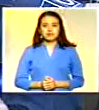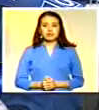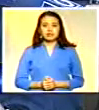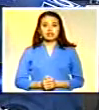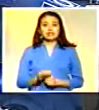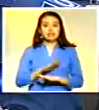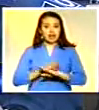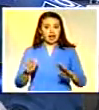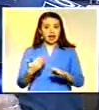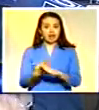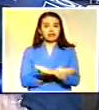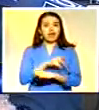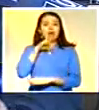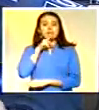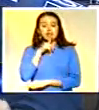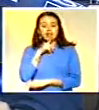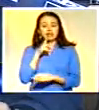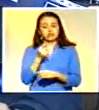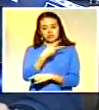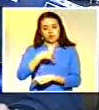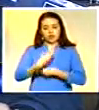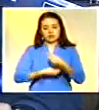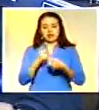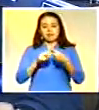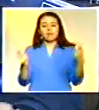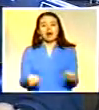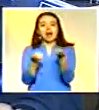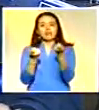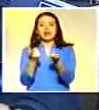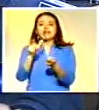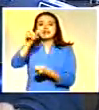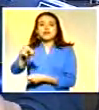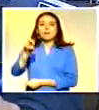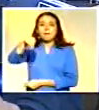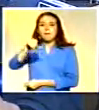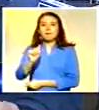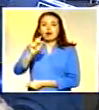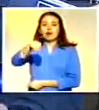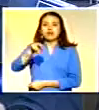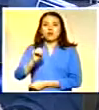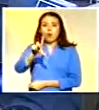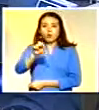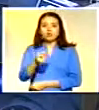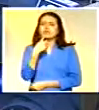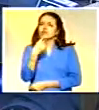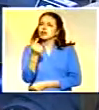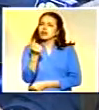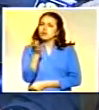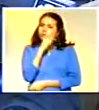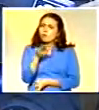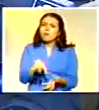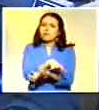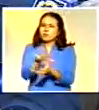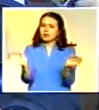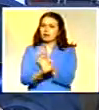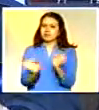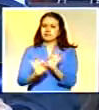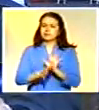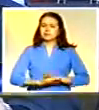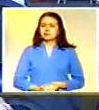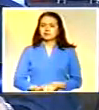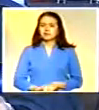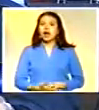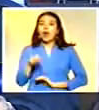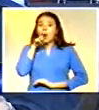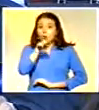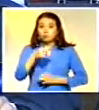Ya hablé con el nuevo pasaje de propaganda, la ataca del señor Manolo, y me dijo que corrió el agua, no hubo deslizamiento. Sí.